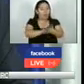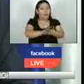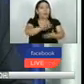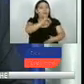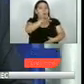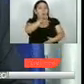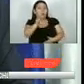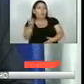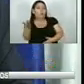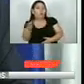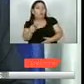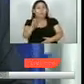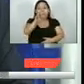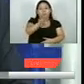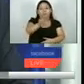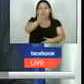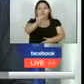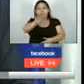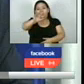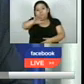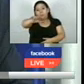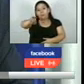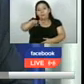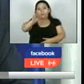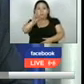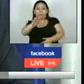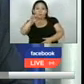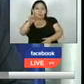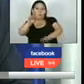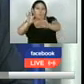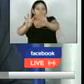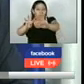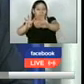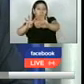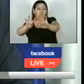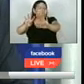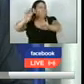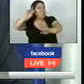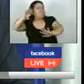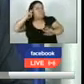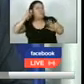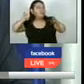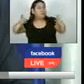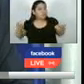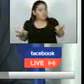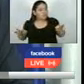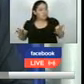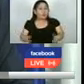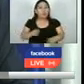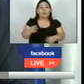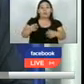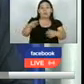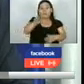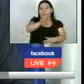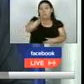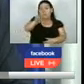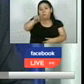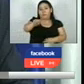a 243.219, lo que significa que a 22